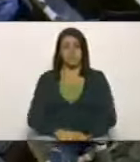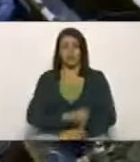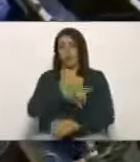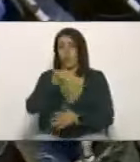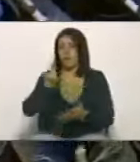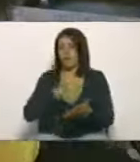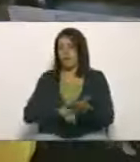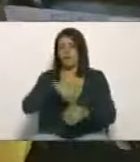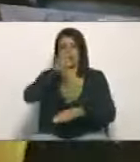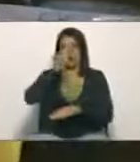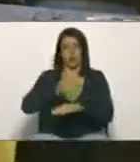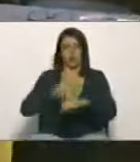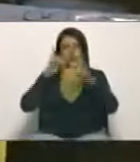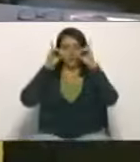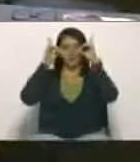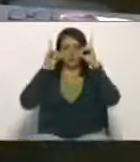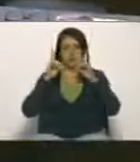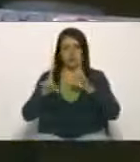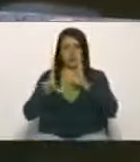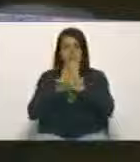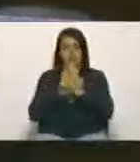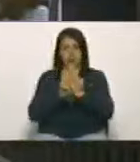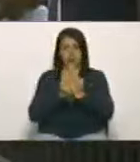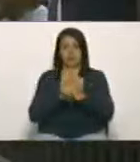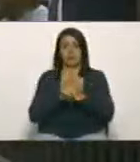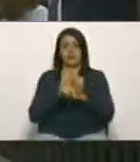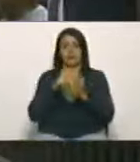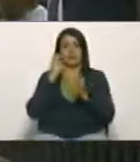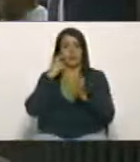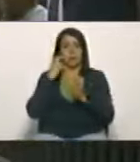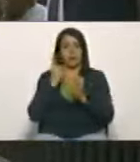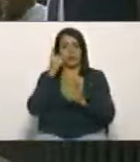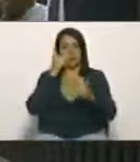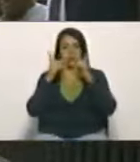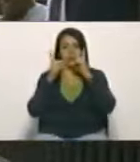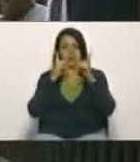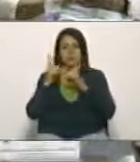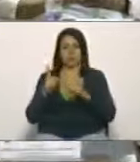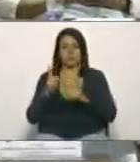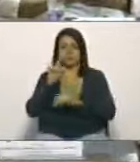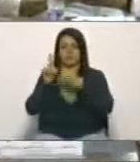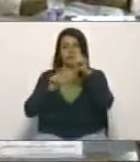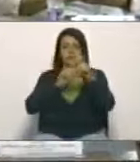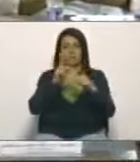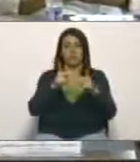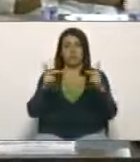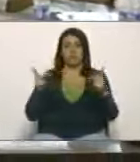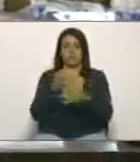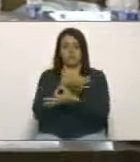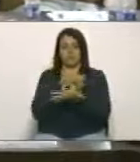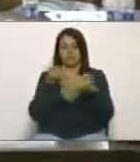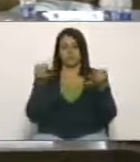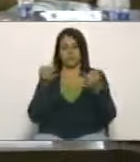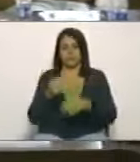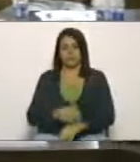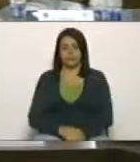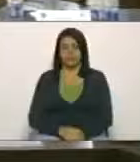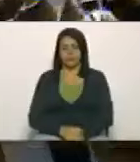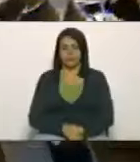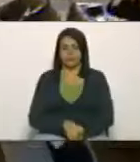Absoluta unanimidad esta ley, proyecto de ley de cacao en su primera discusión. Vamos a la consulta pública, pues. Excelente.